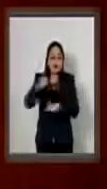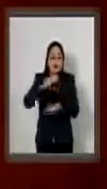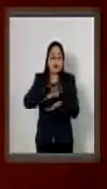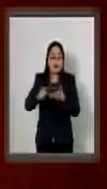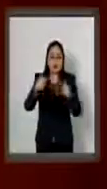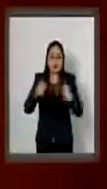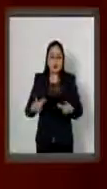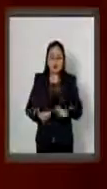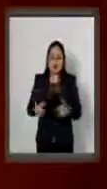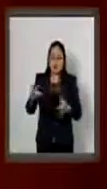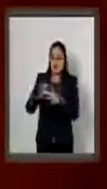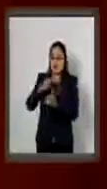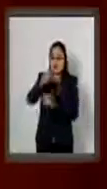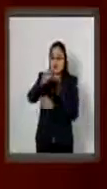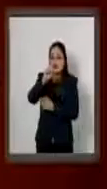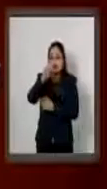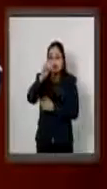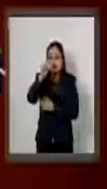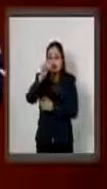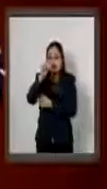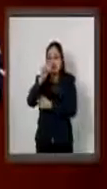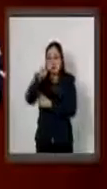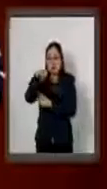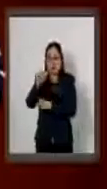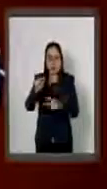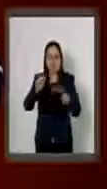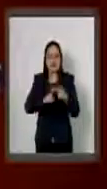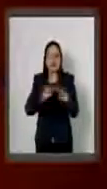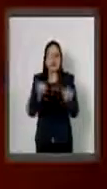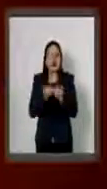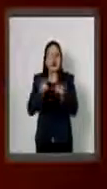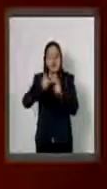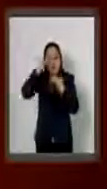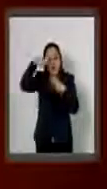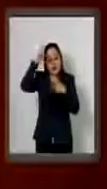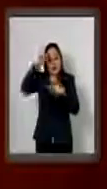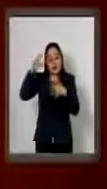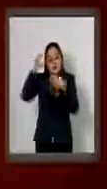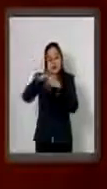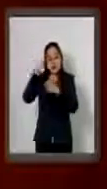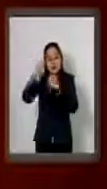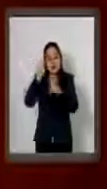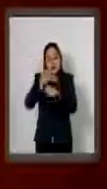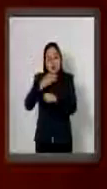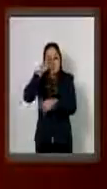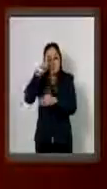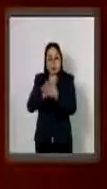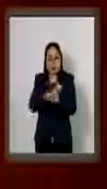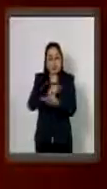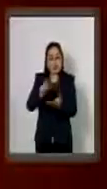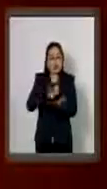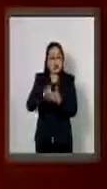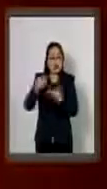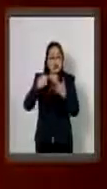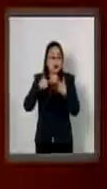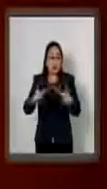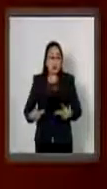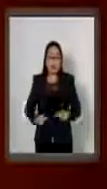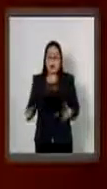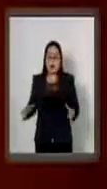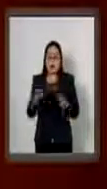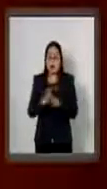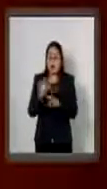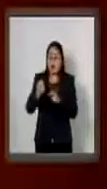la SEDENA como a la Secretaría de Marina, por violaciones a los derechos humanos en un lapso del